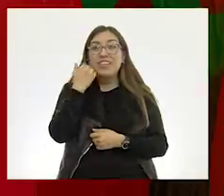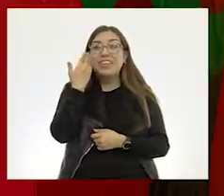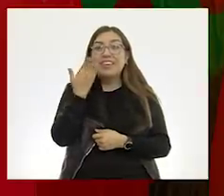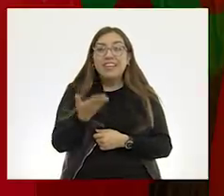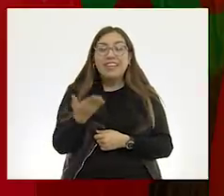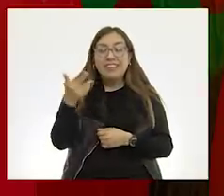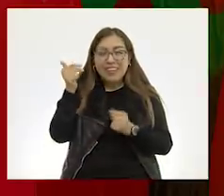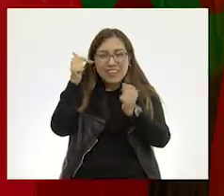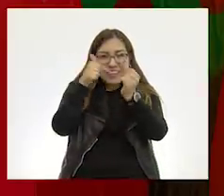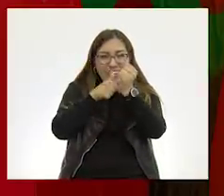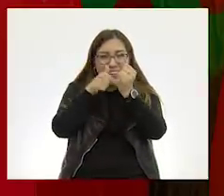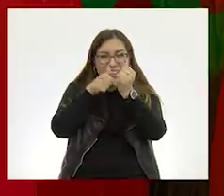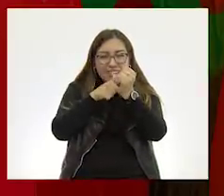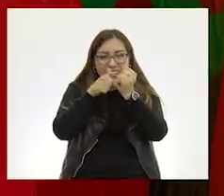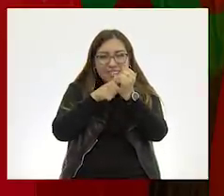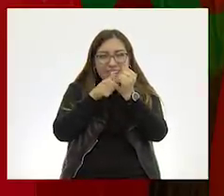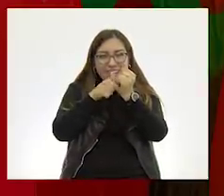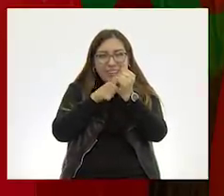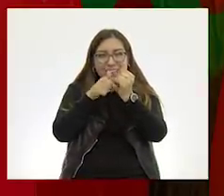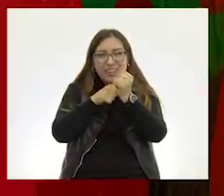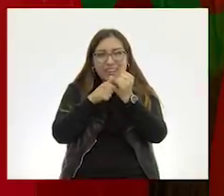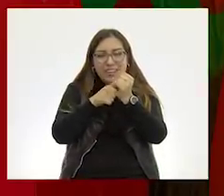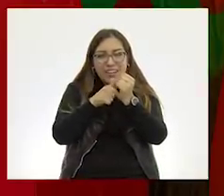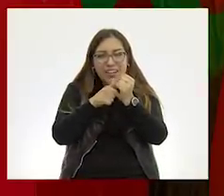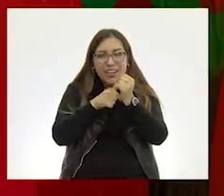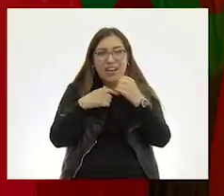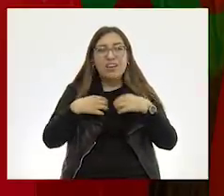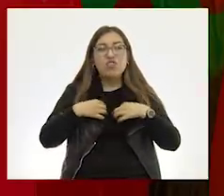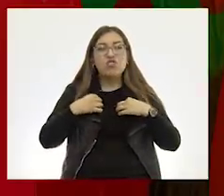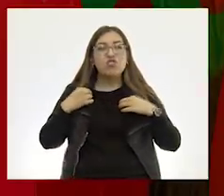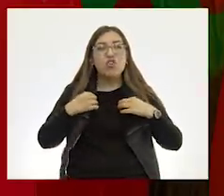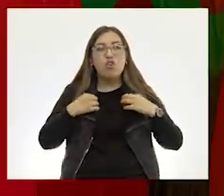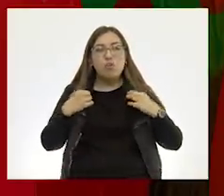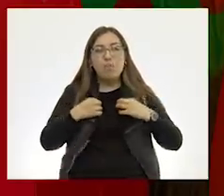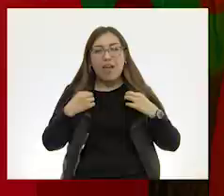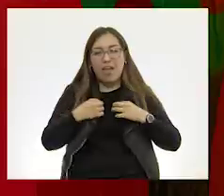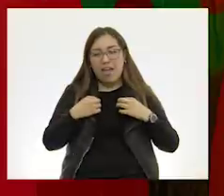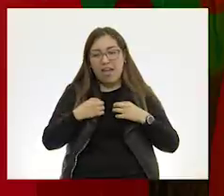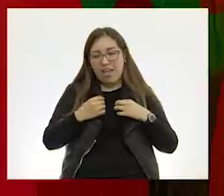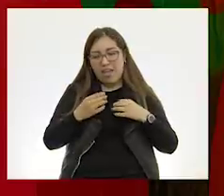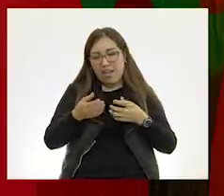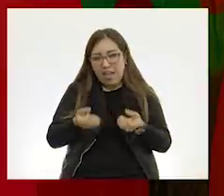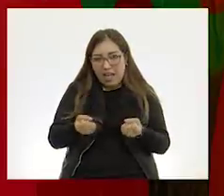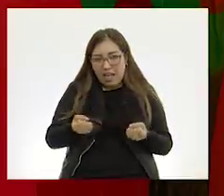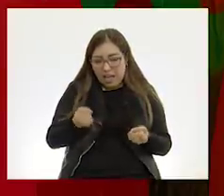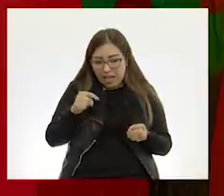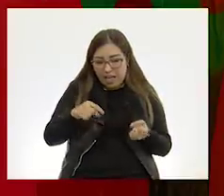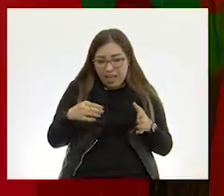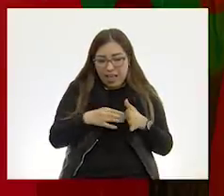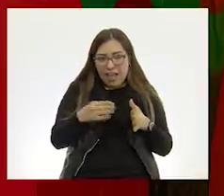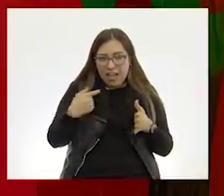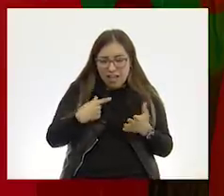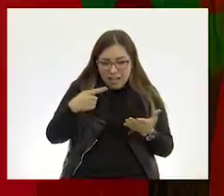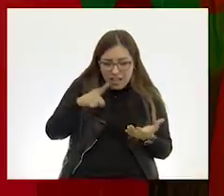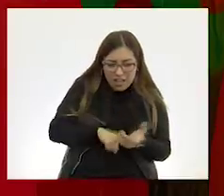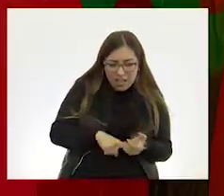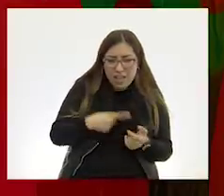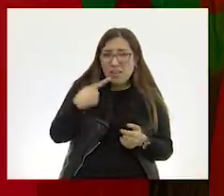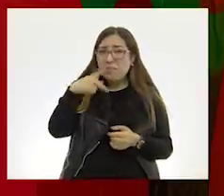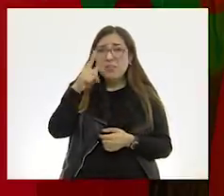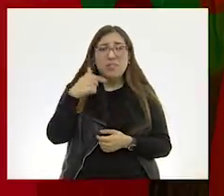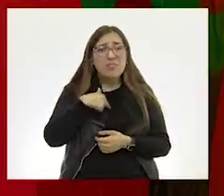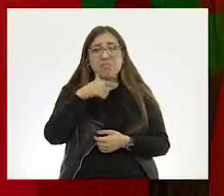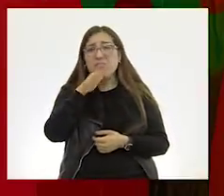esconder en un cajón de la ropa para que mi gato no me encontrara. Pero no